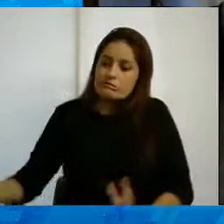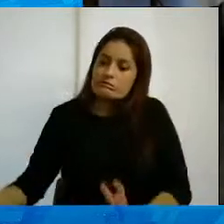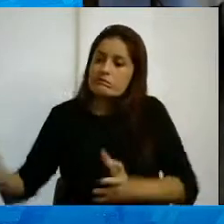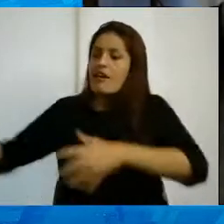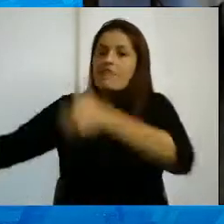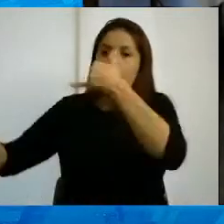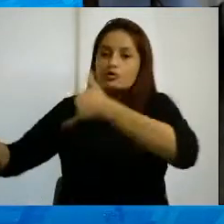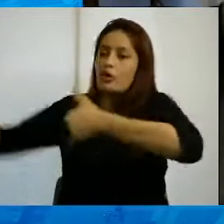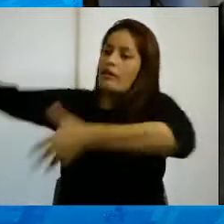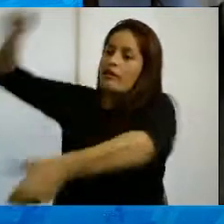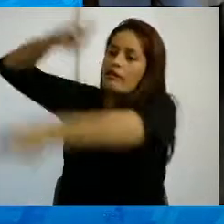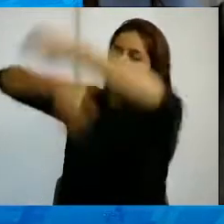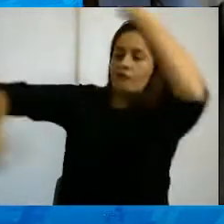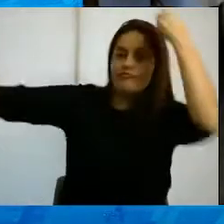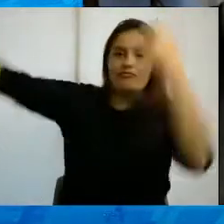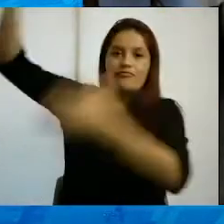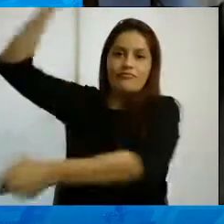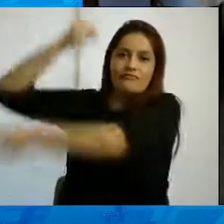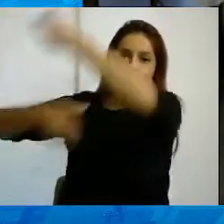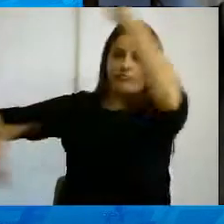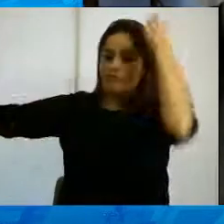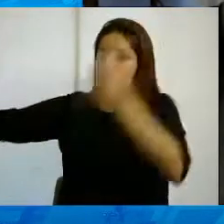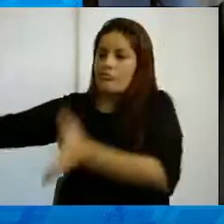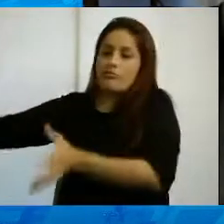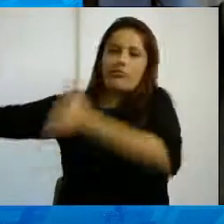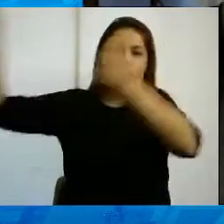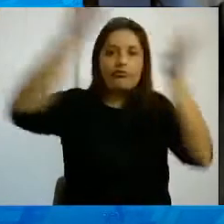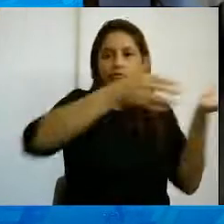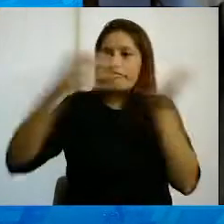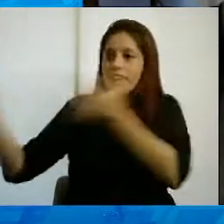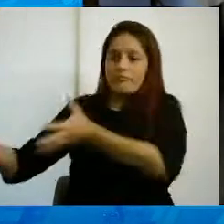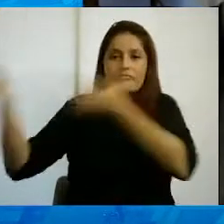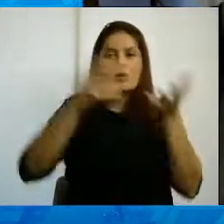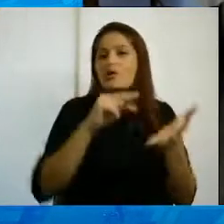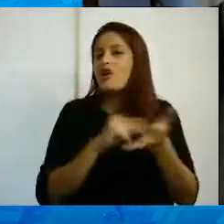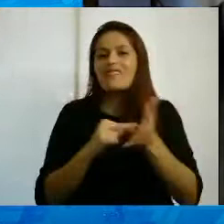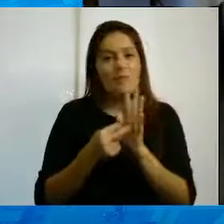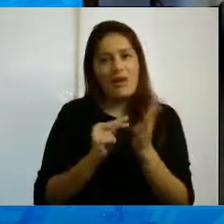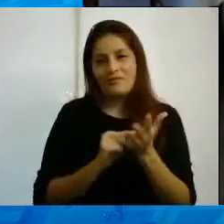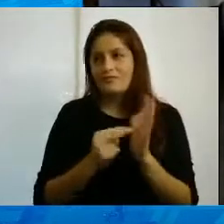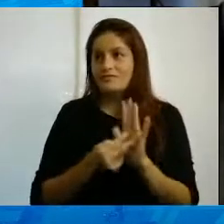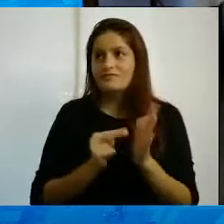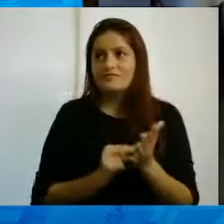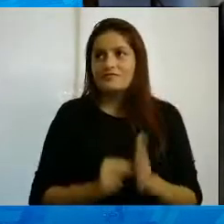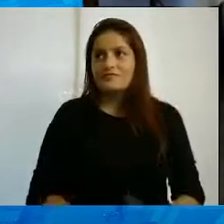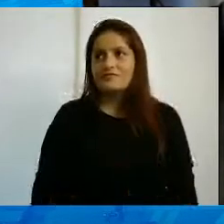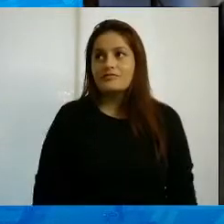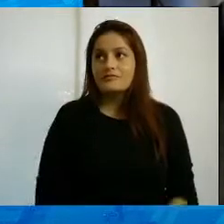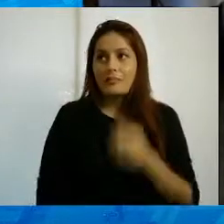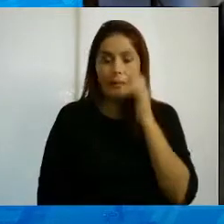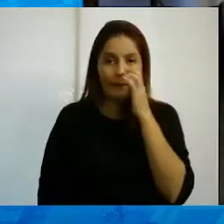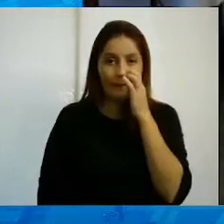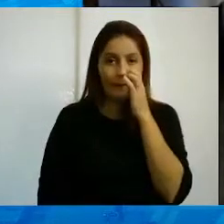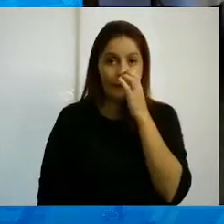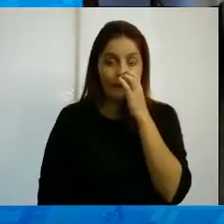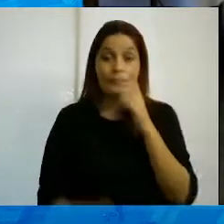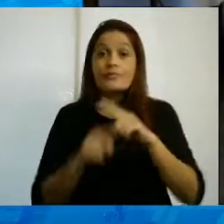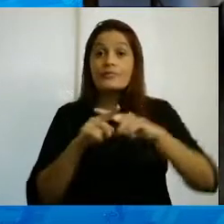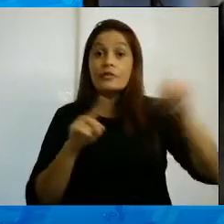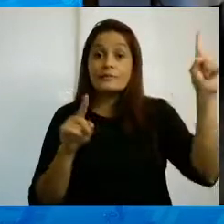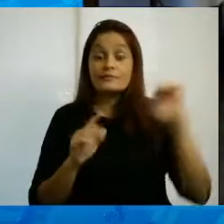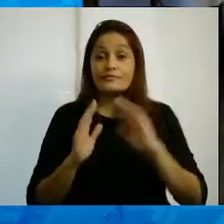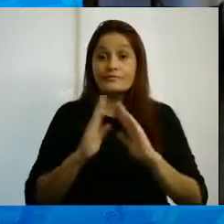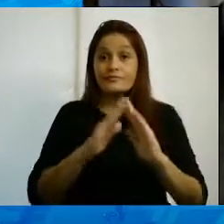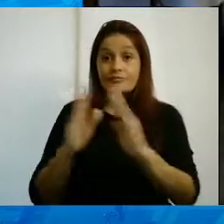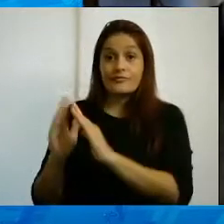la basura con las manos y llevarla al camión, que es una gran problemática, alcaldesa, que tenemos. Los vecinos